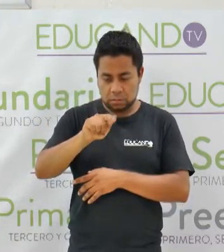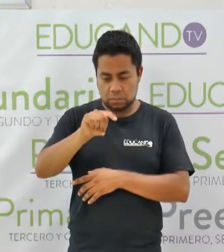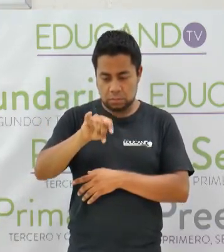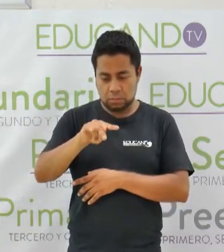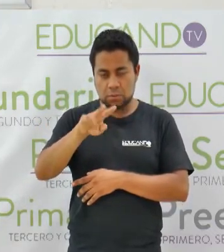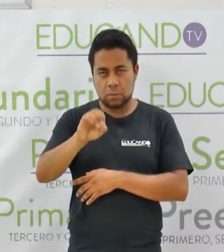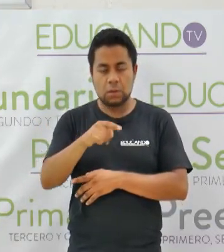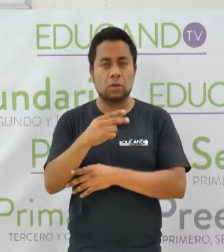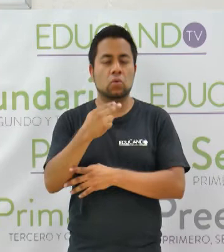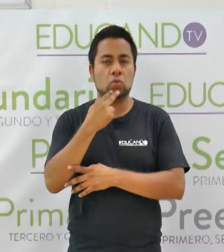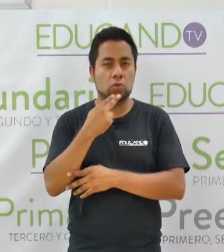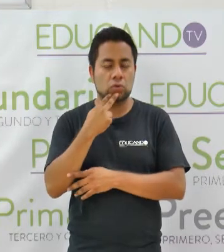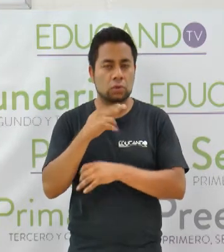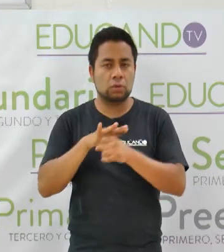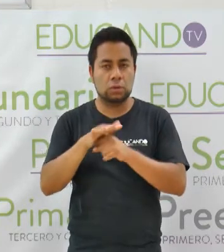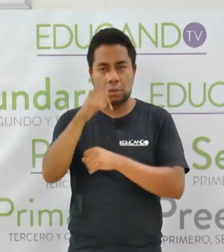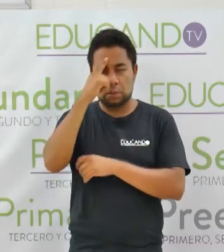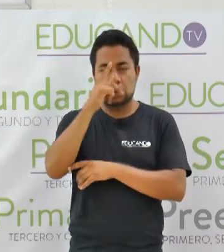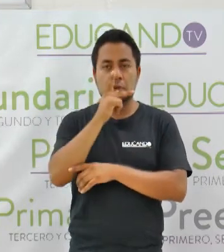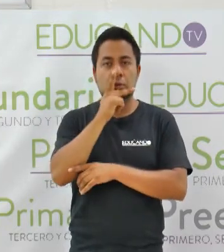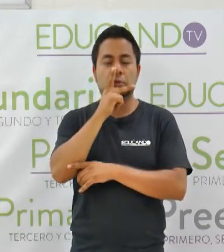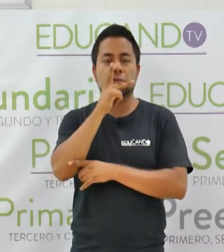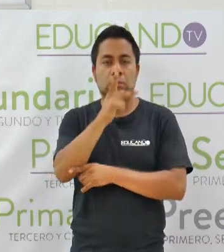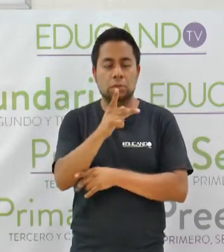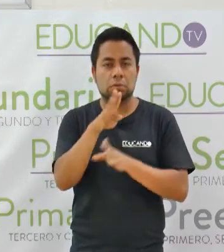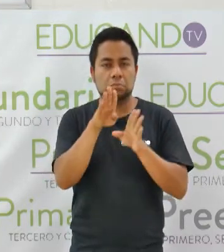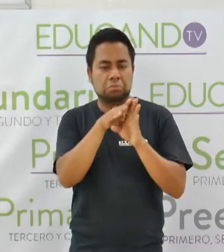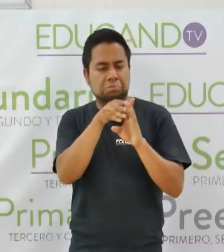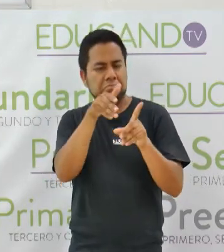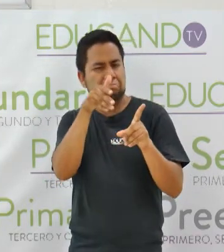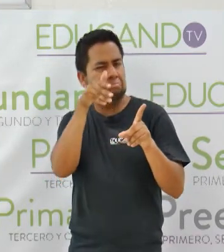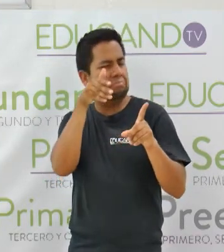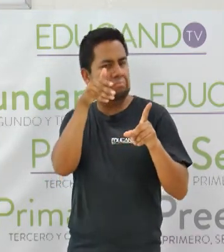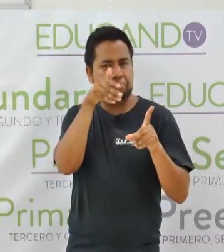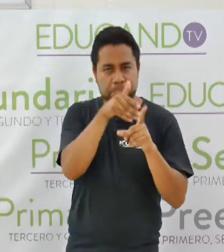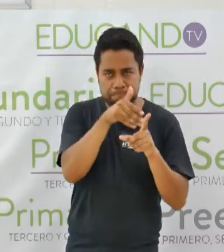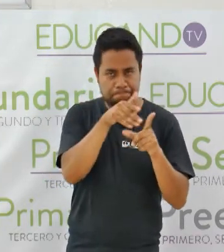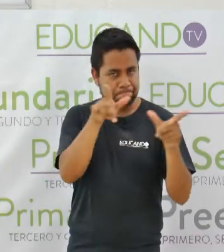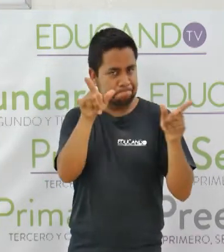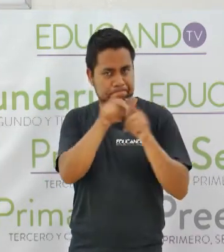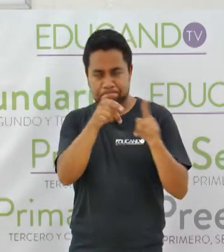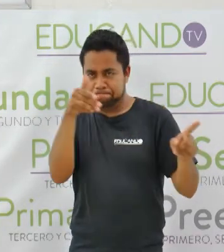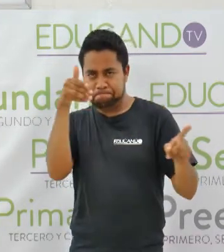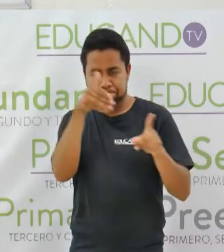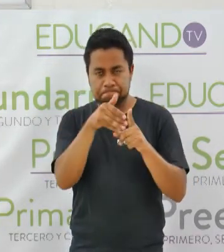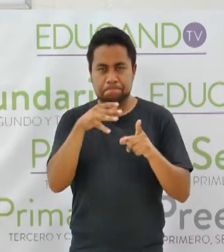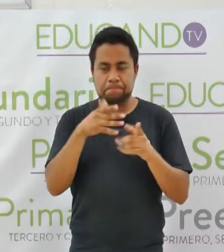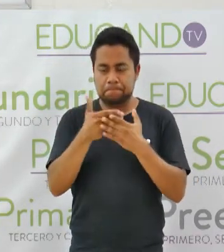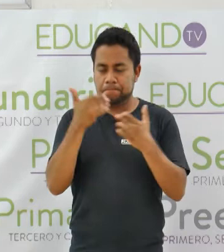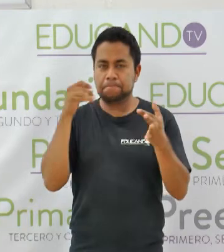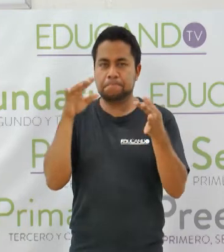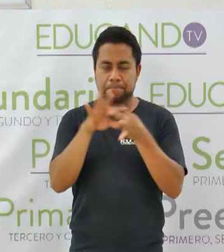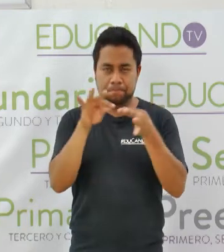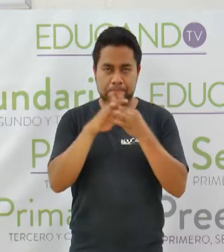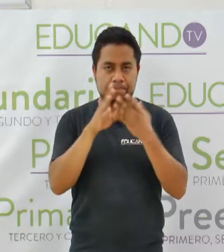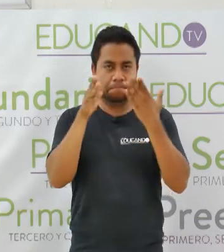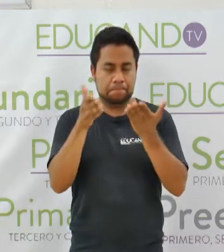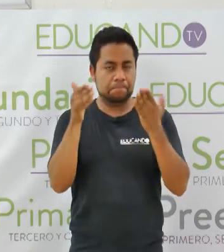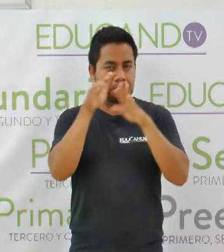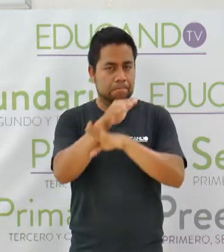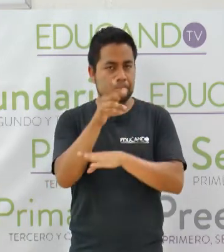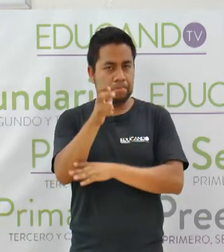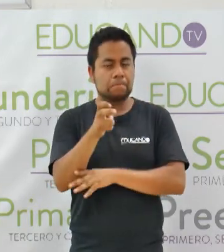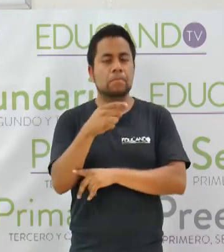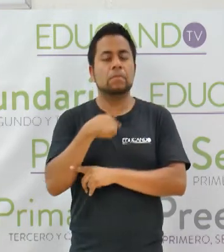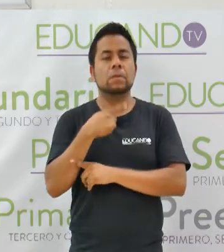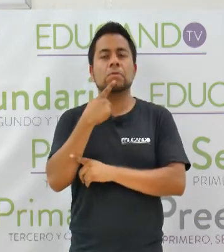denotativo, estamos utilizando palabras muy exactas, ¿bien? que ya hablamos de ellas.